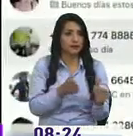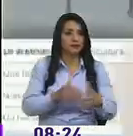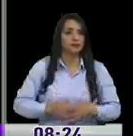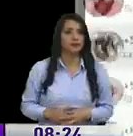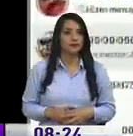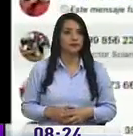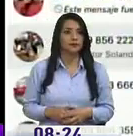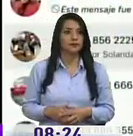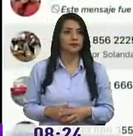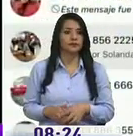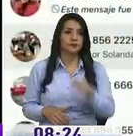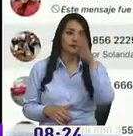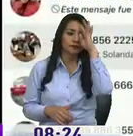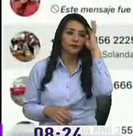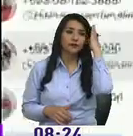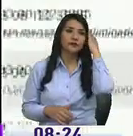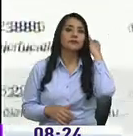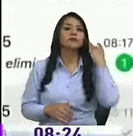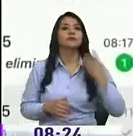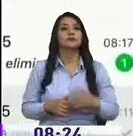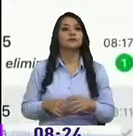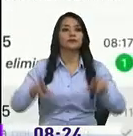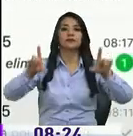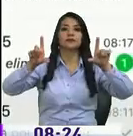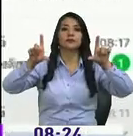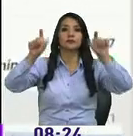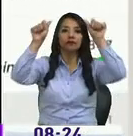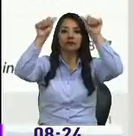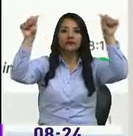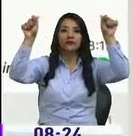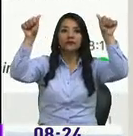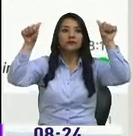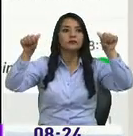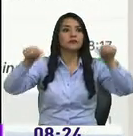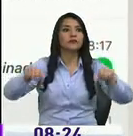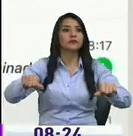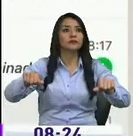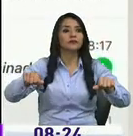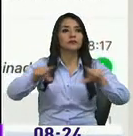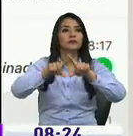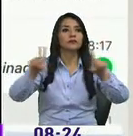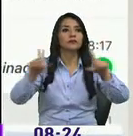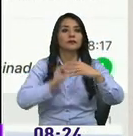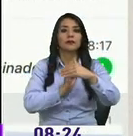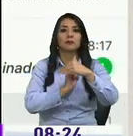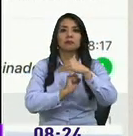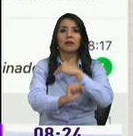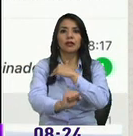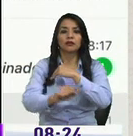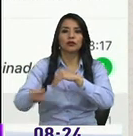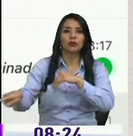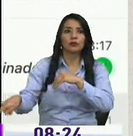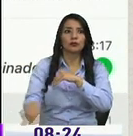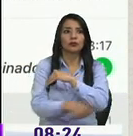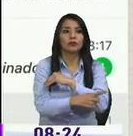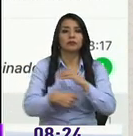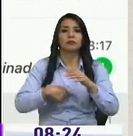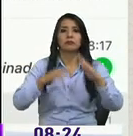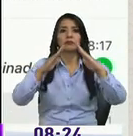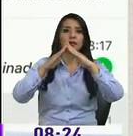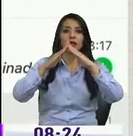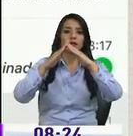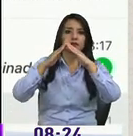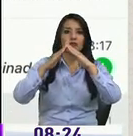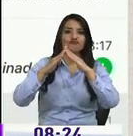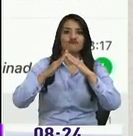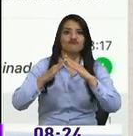Vamos con más, aquí, este letrero que han puesto en esta vivienda: el metro está pasando y mi casa se está